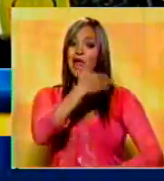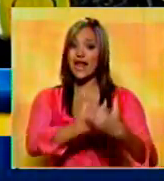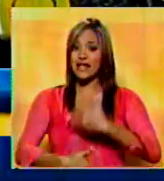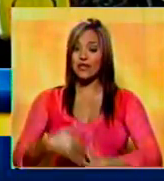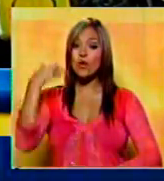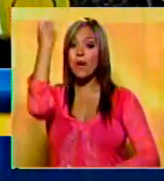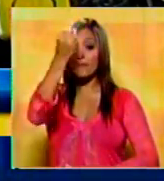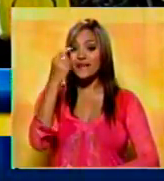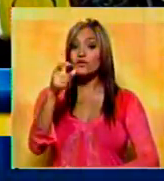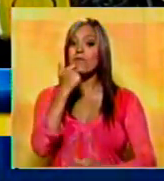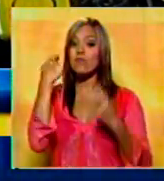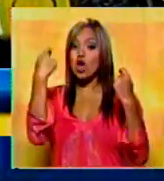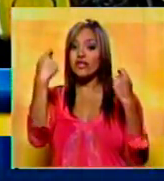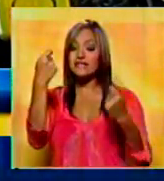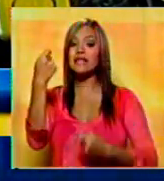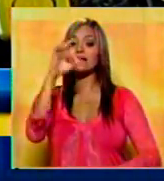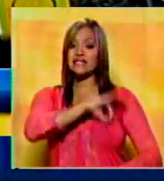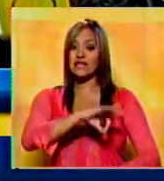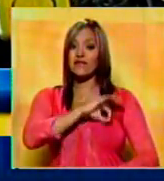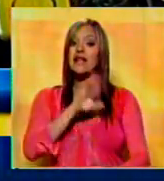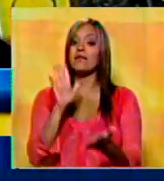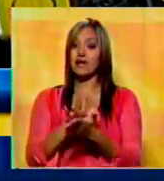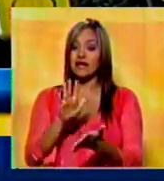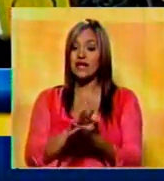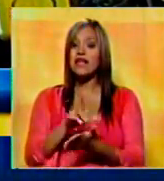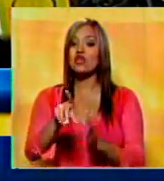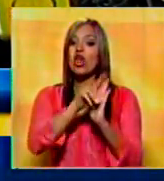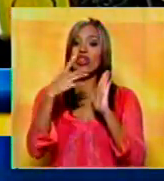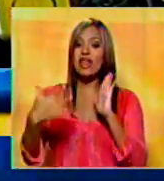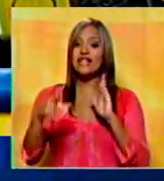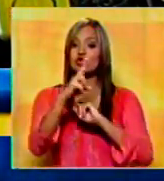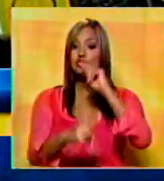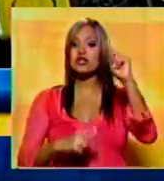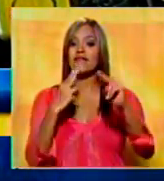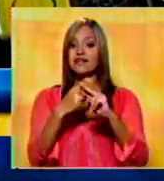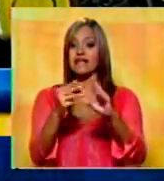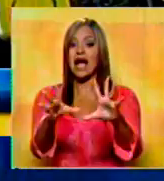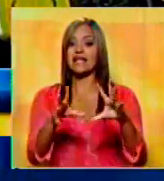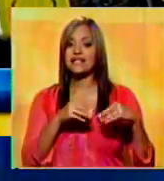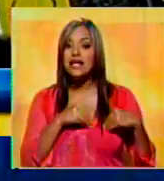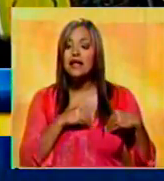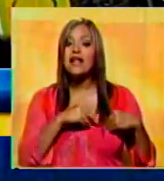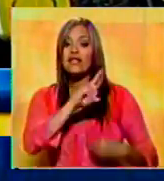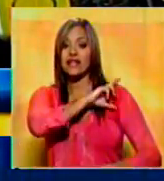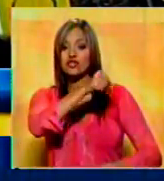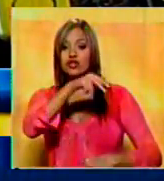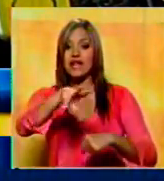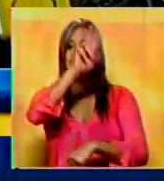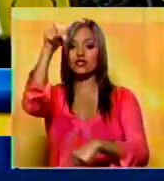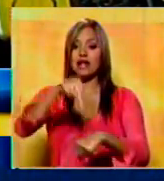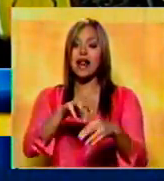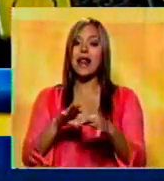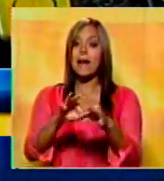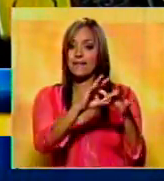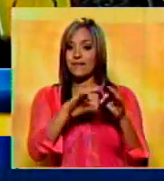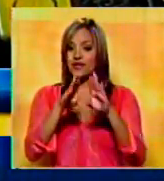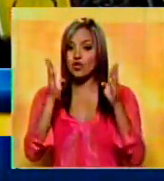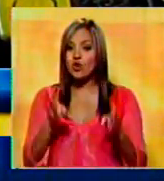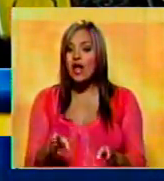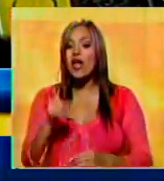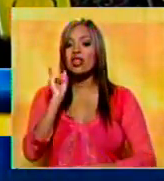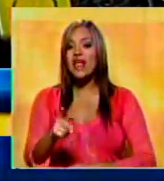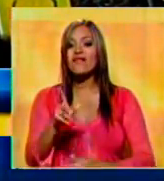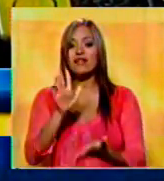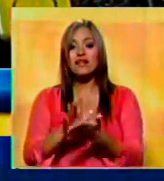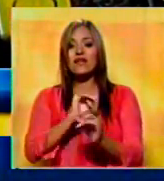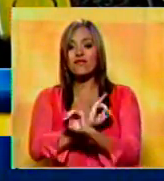consideran que la protesta cívica y pacífica es un derecho universalmente reconocido la dirección Nacional de la mesa de la unidad aboga por una salida